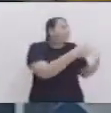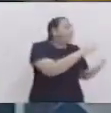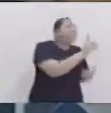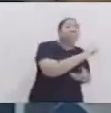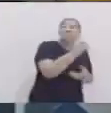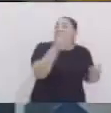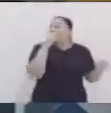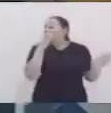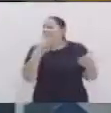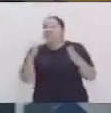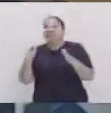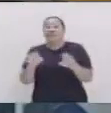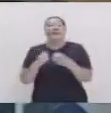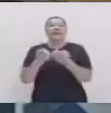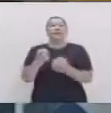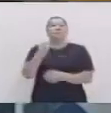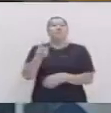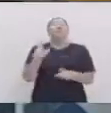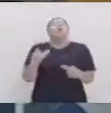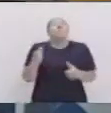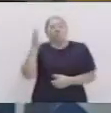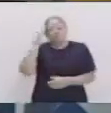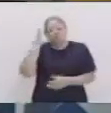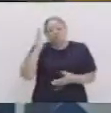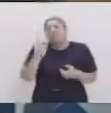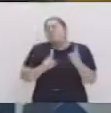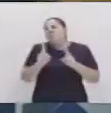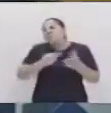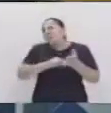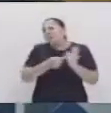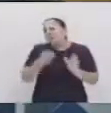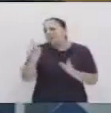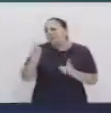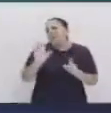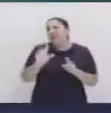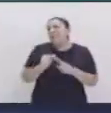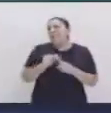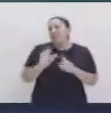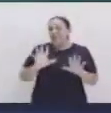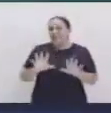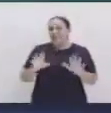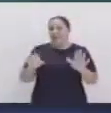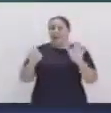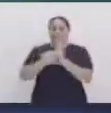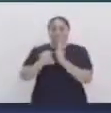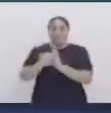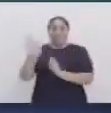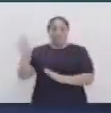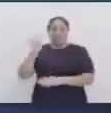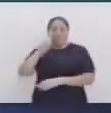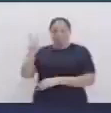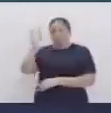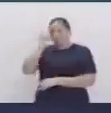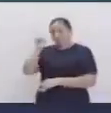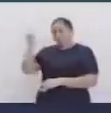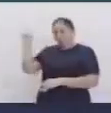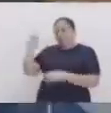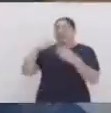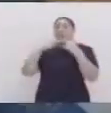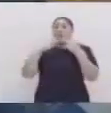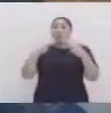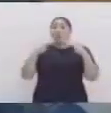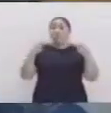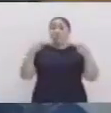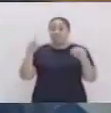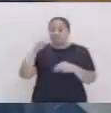otros recursos para poder conocer cuál es el significado de esa palabra. Perfecto. Por ejemplo, vamos a observar esta noticia. Así